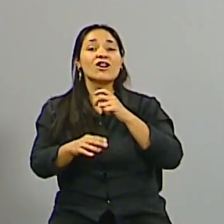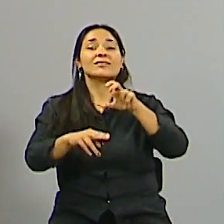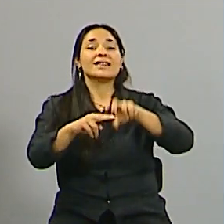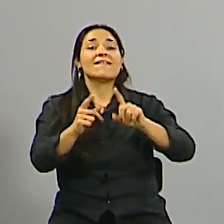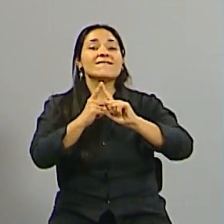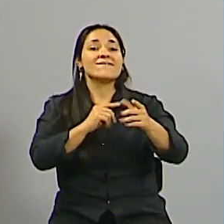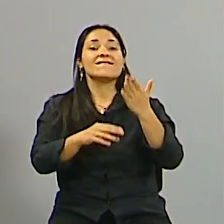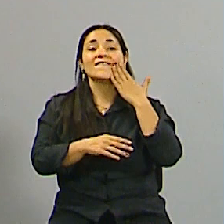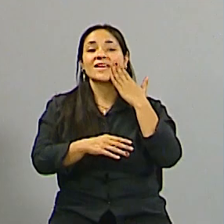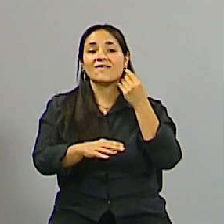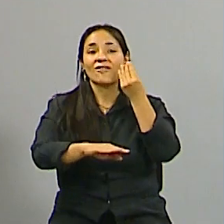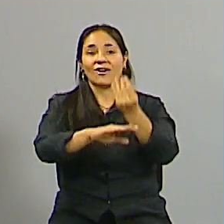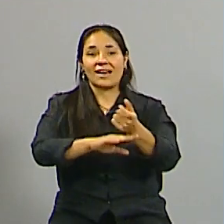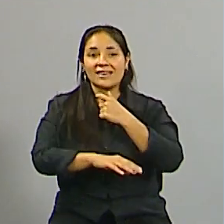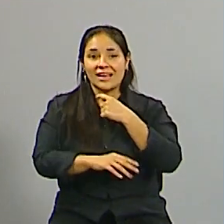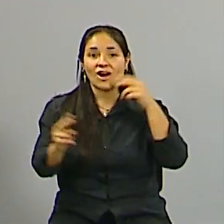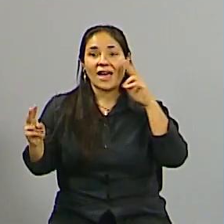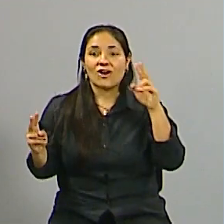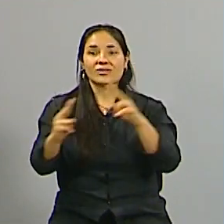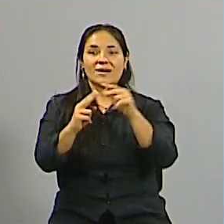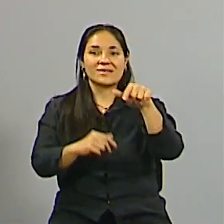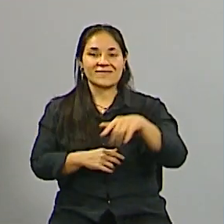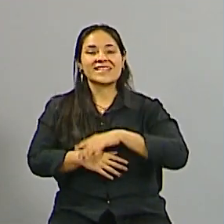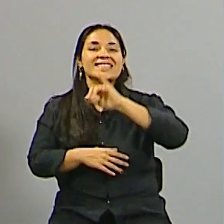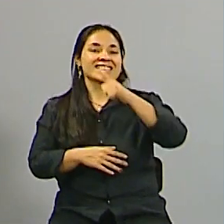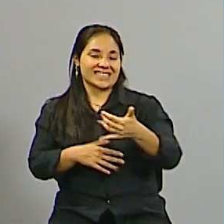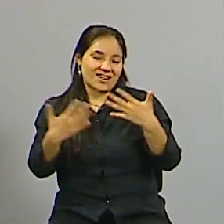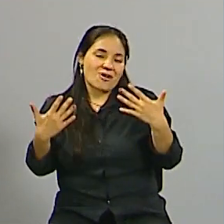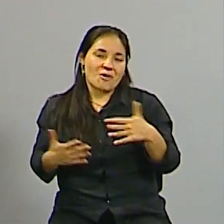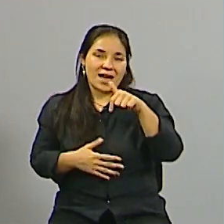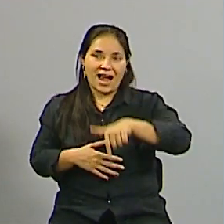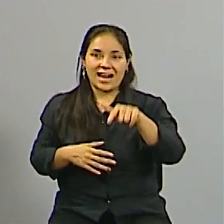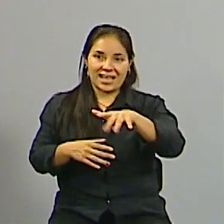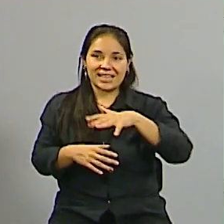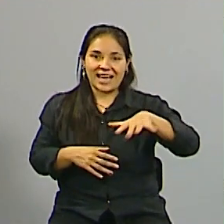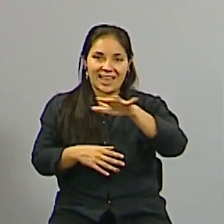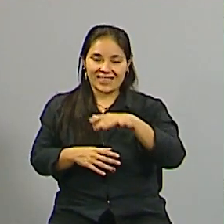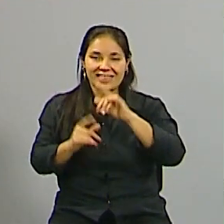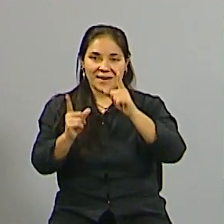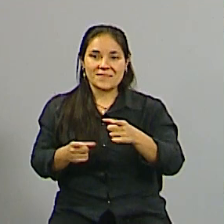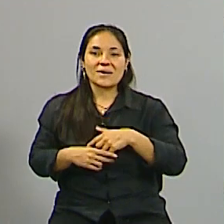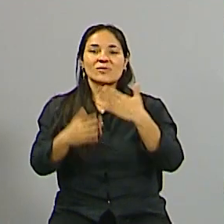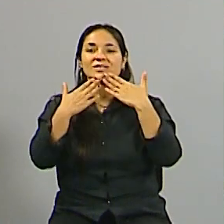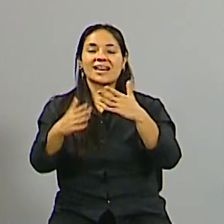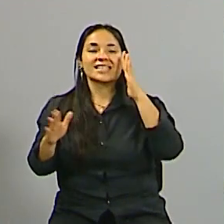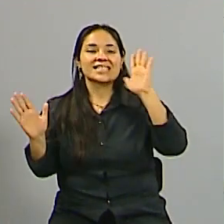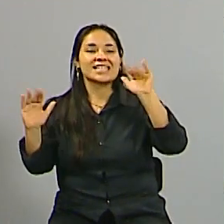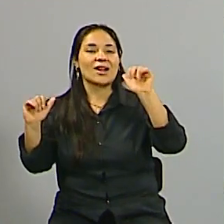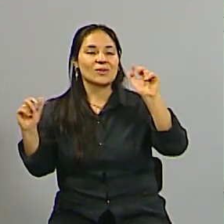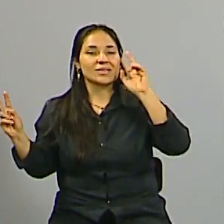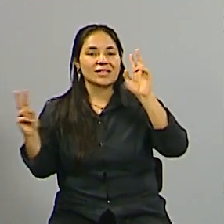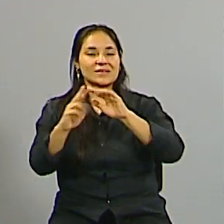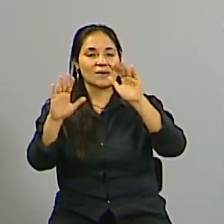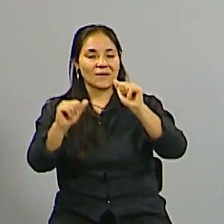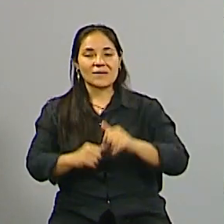día que nos podamos encontrar allá. Te vamos a esperar entonces aquí en el piso de Señal. Muchísimas gracias. Un saludo enorme, cuídense mucho. Gracias.